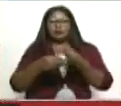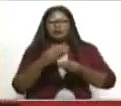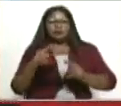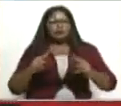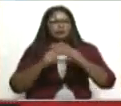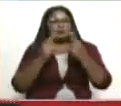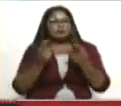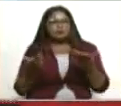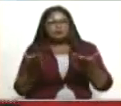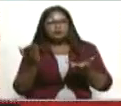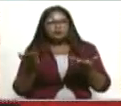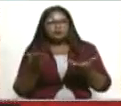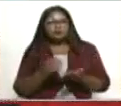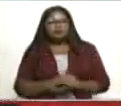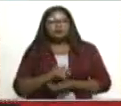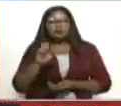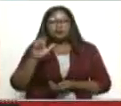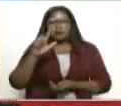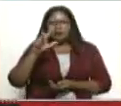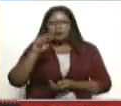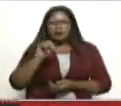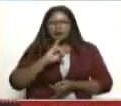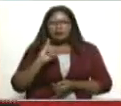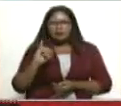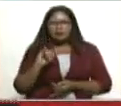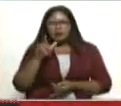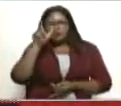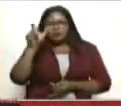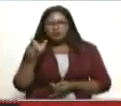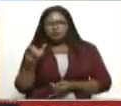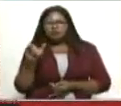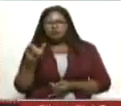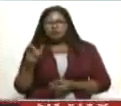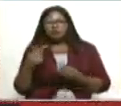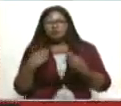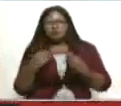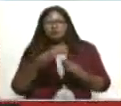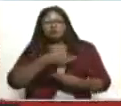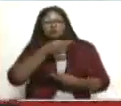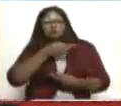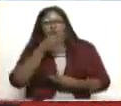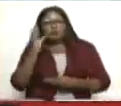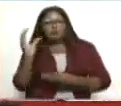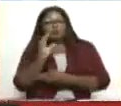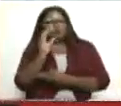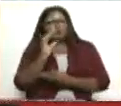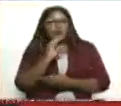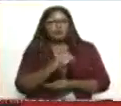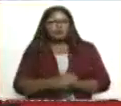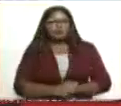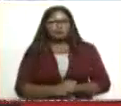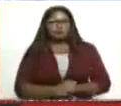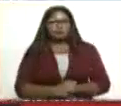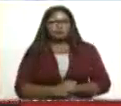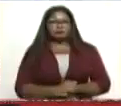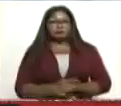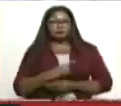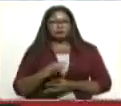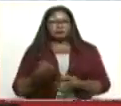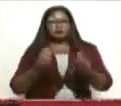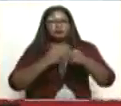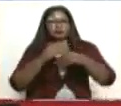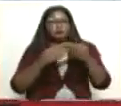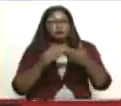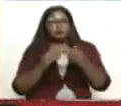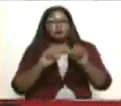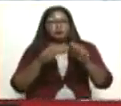entre un ELN ya civil y la sociedad colombiana, ser el escenario donde se